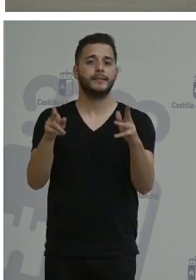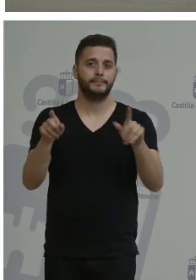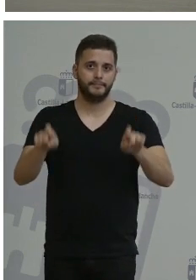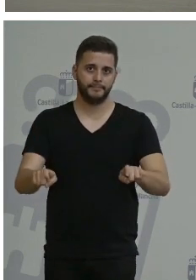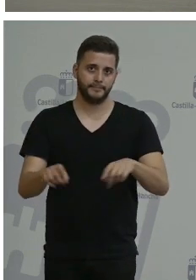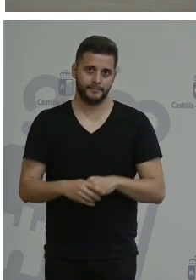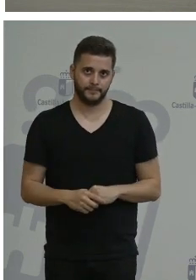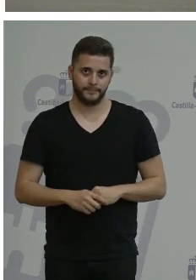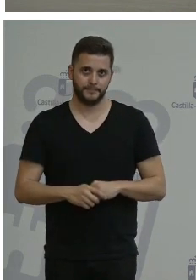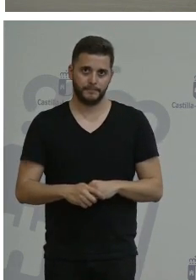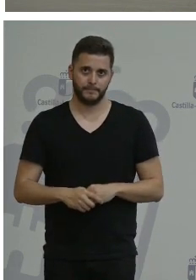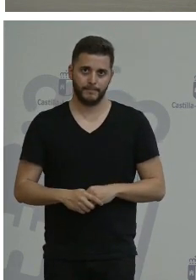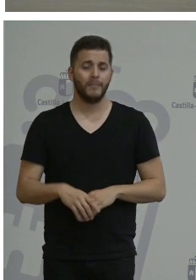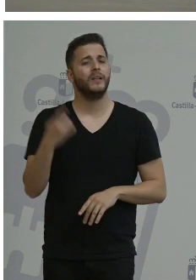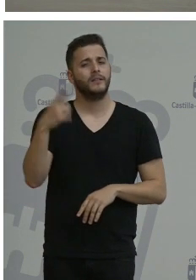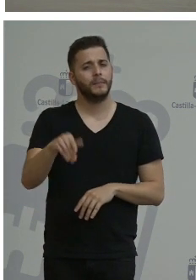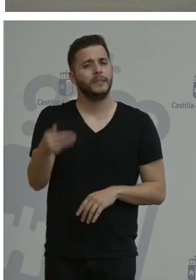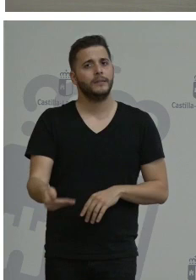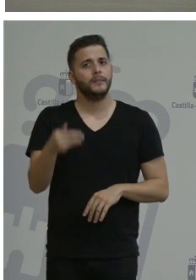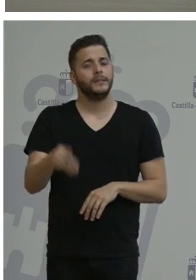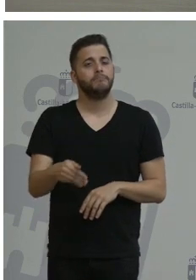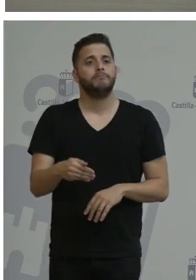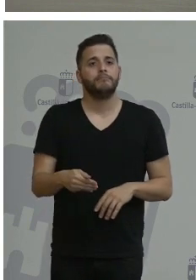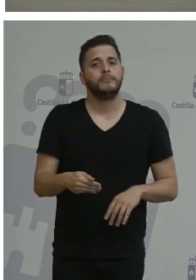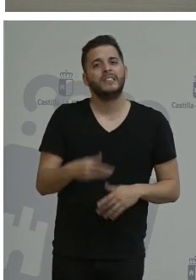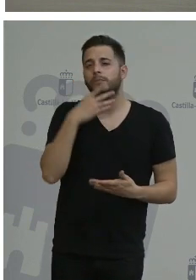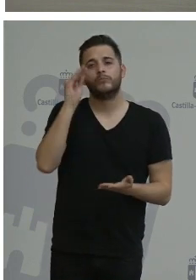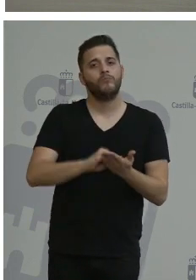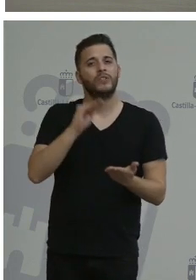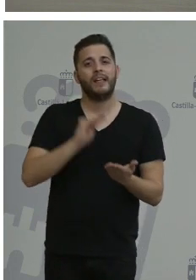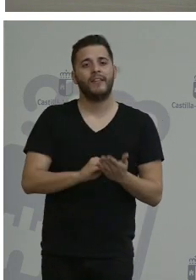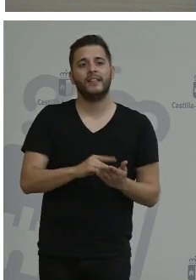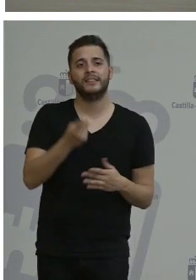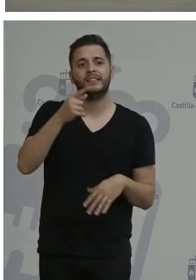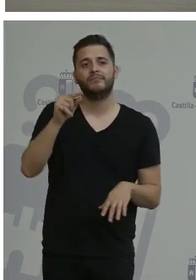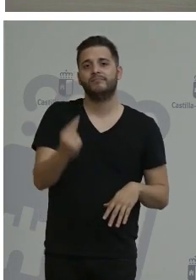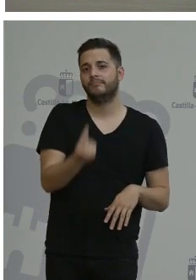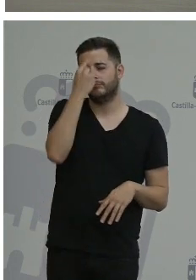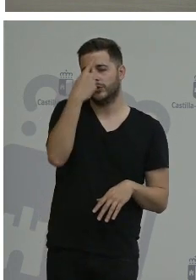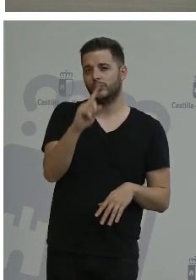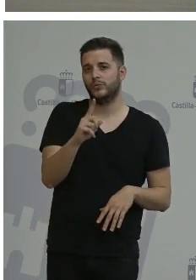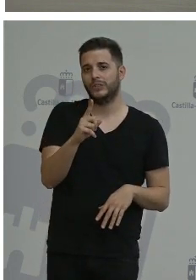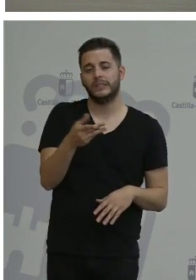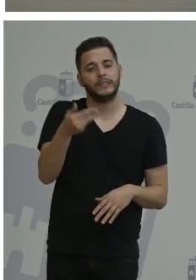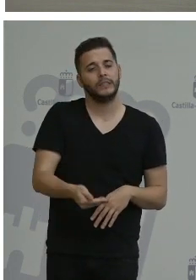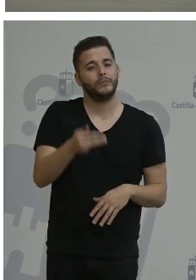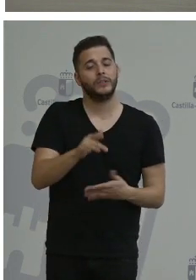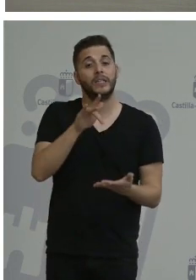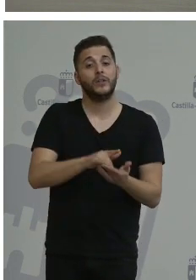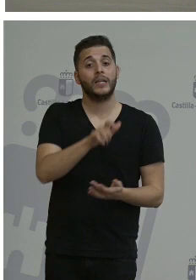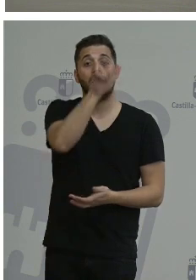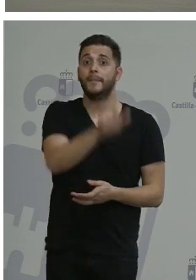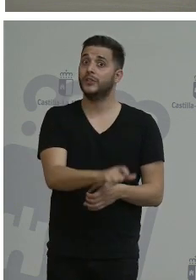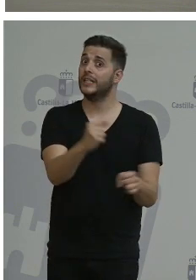Es también importante, parece que no se tiene la mayoría de las veces en cuenta, que se deje salir cuando una persona ha